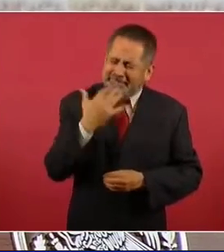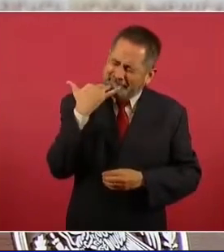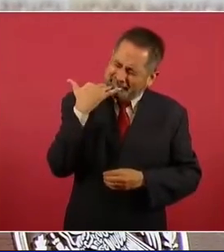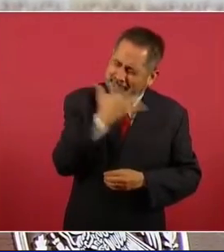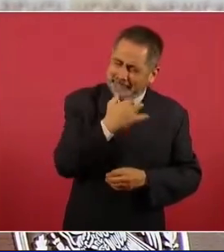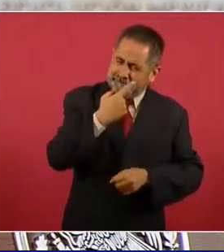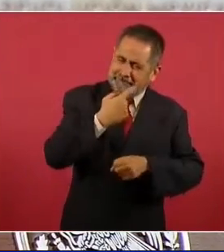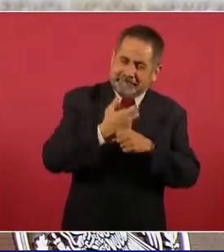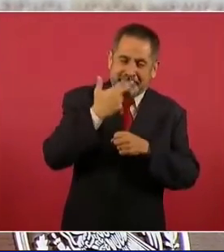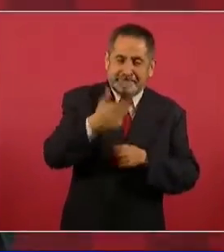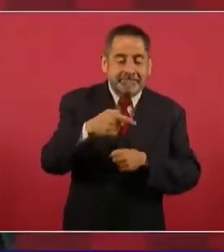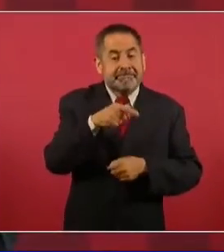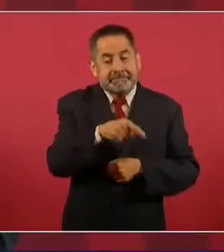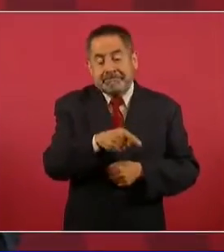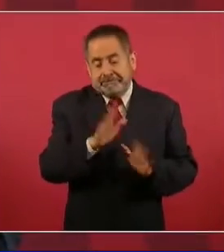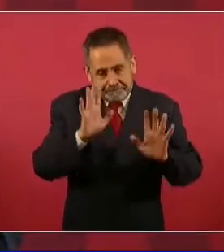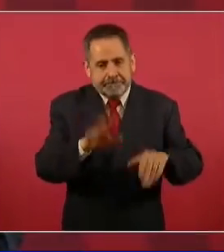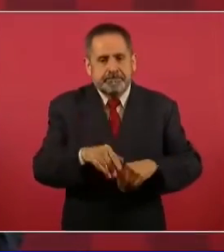Bueno,